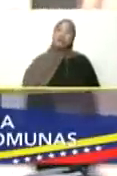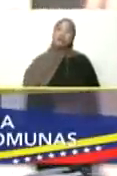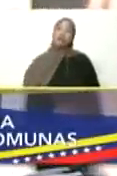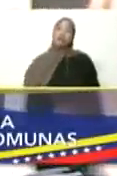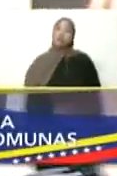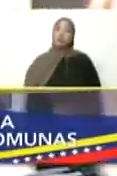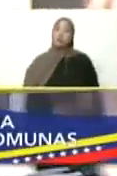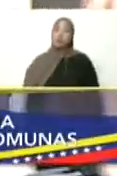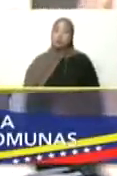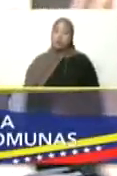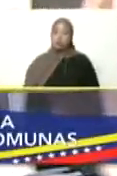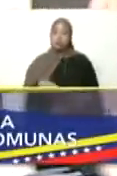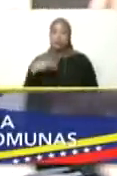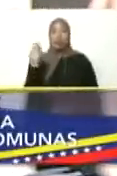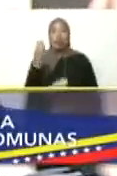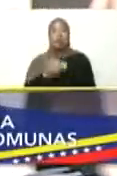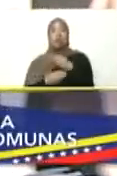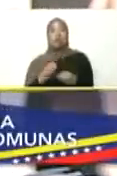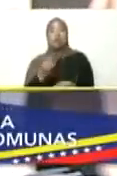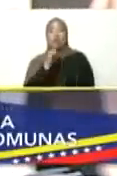Y eso estremeció.